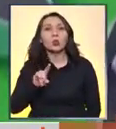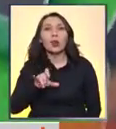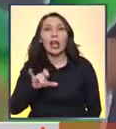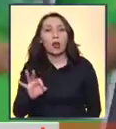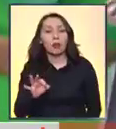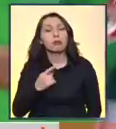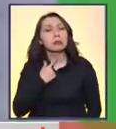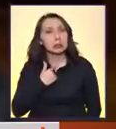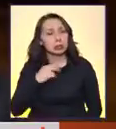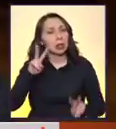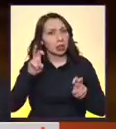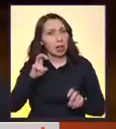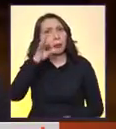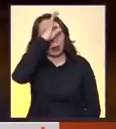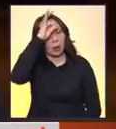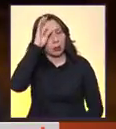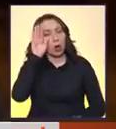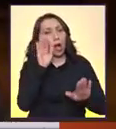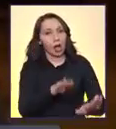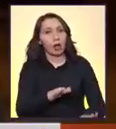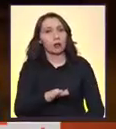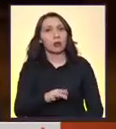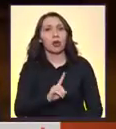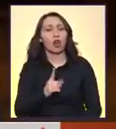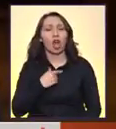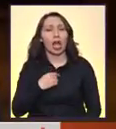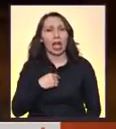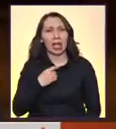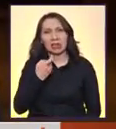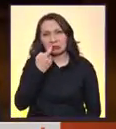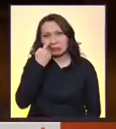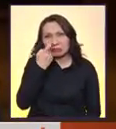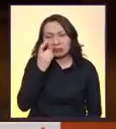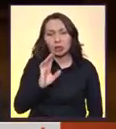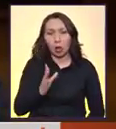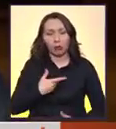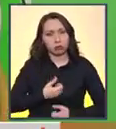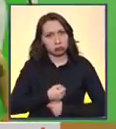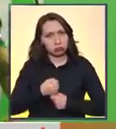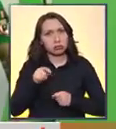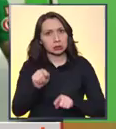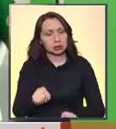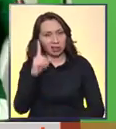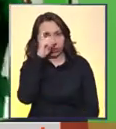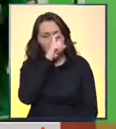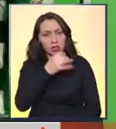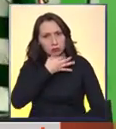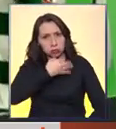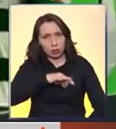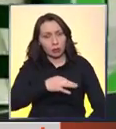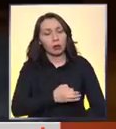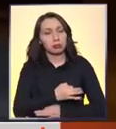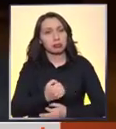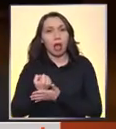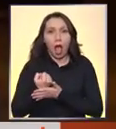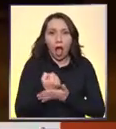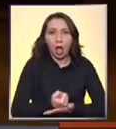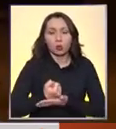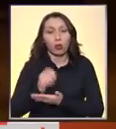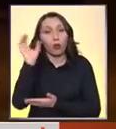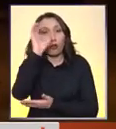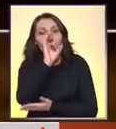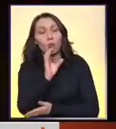interesa. La apoya. Trato de ser lo menos hipócrita posible, de ser consecuente con el discurso, que es muy difícil, y ser solidario en la búsqueda de ser